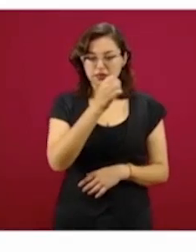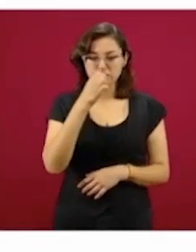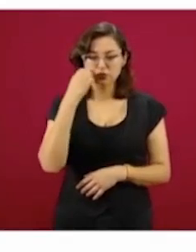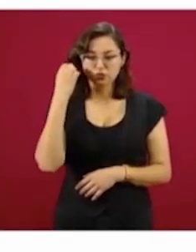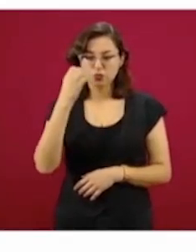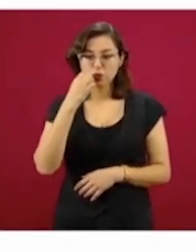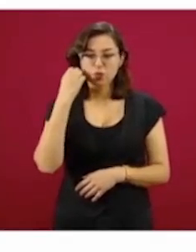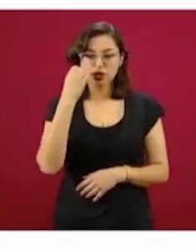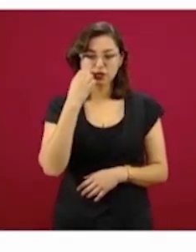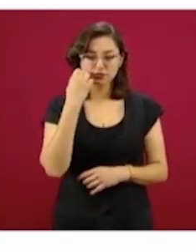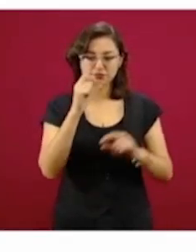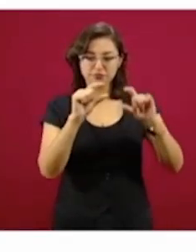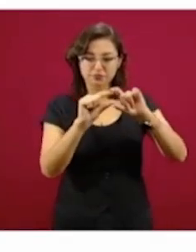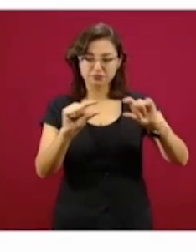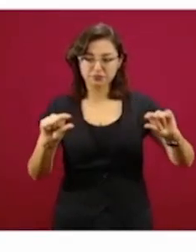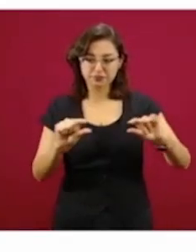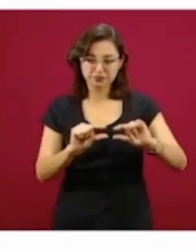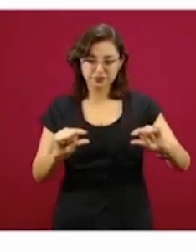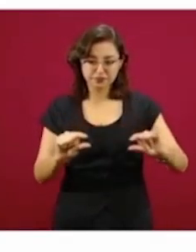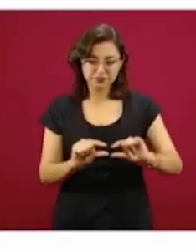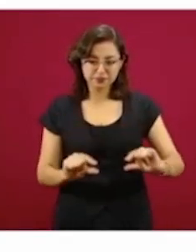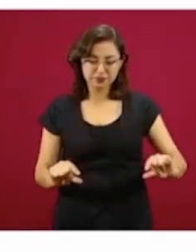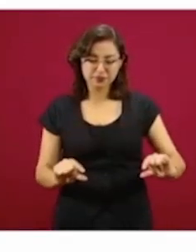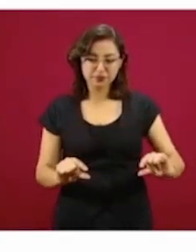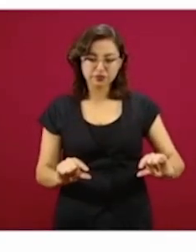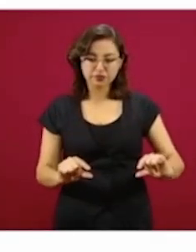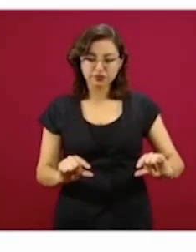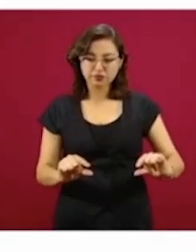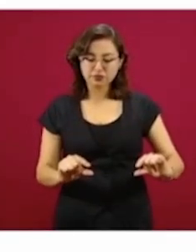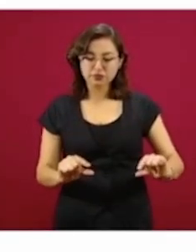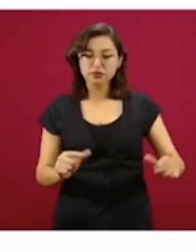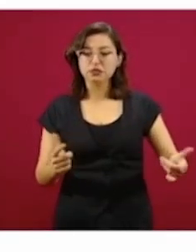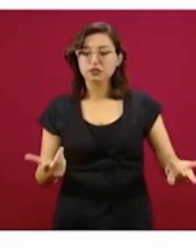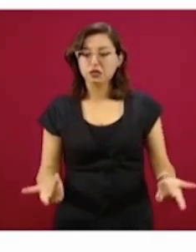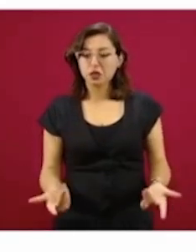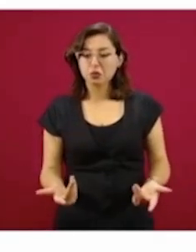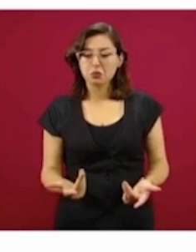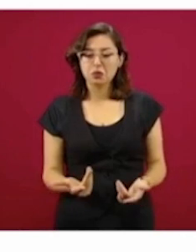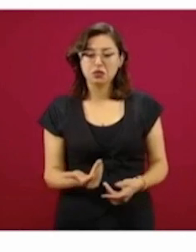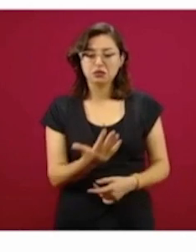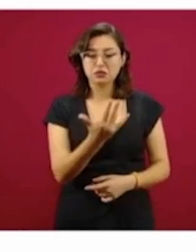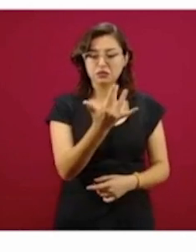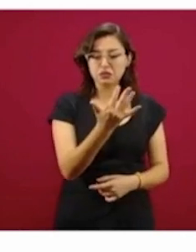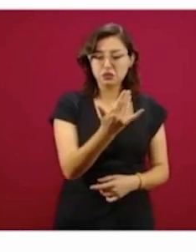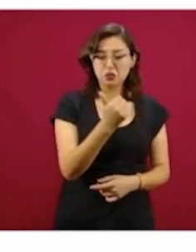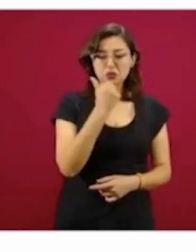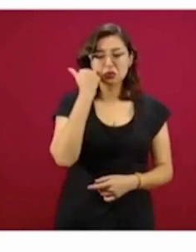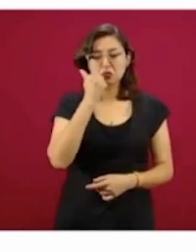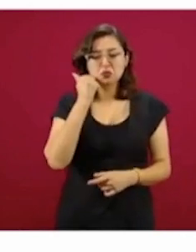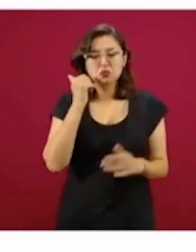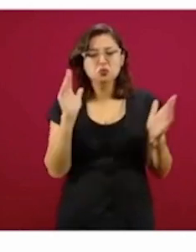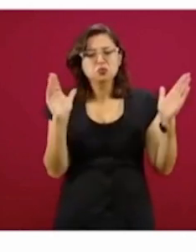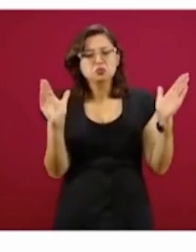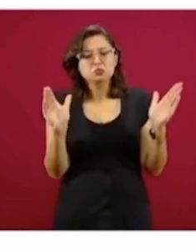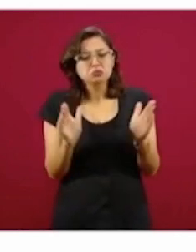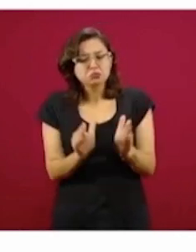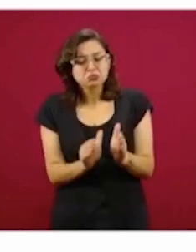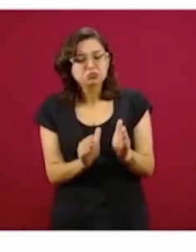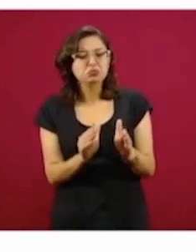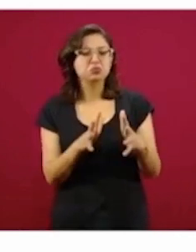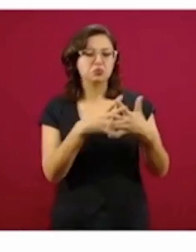a esas escuelas de hasta 50 alumnos son multi grados son las escuelas